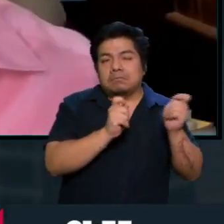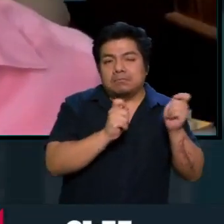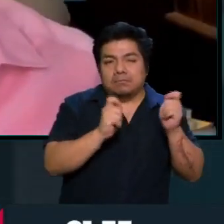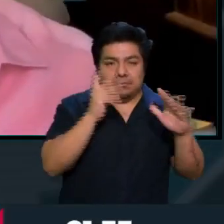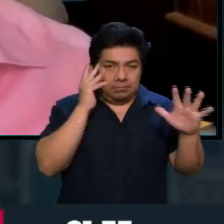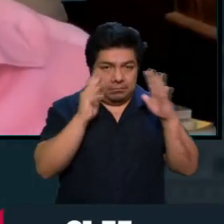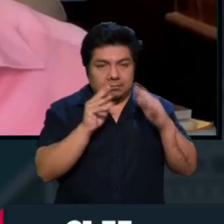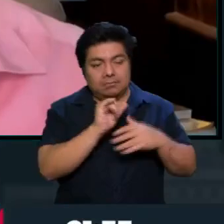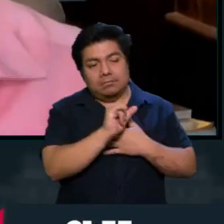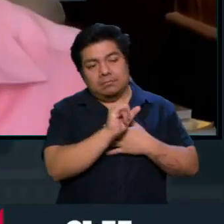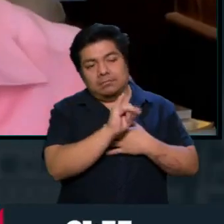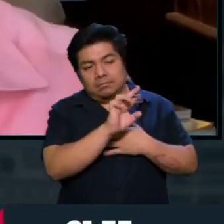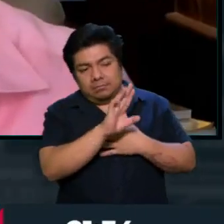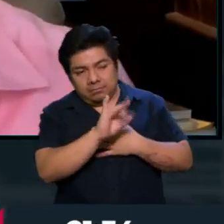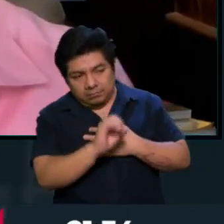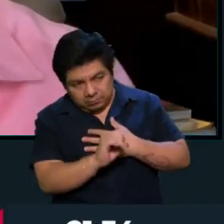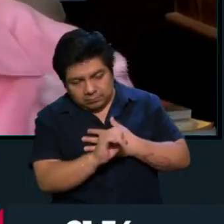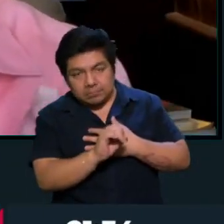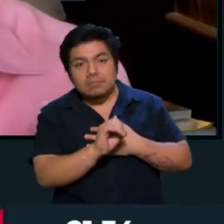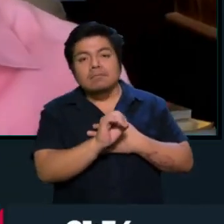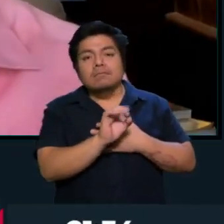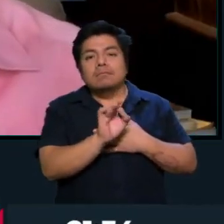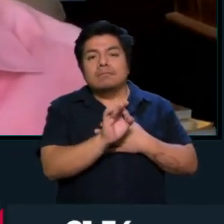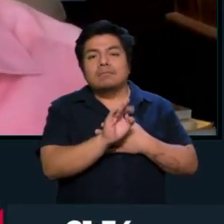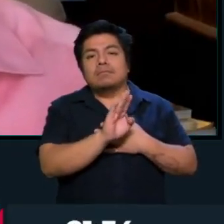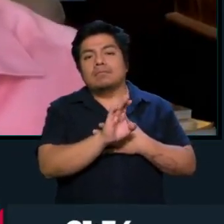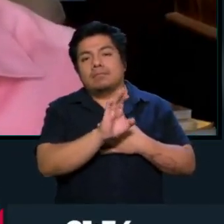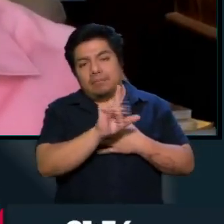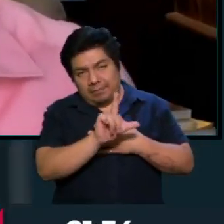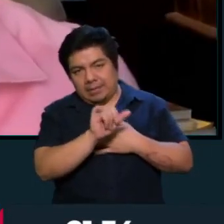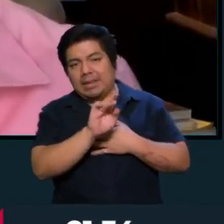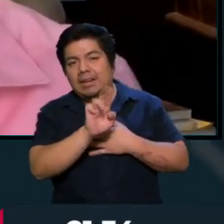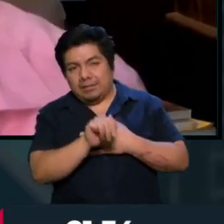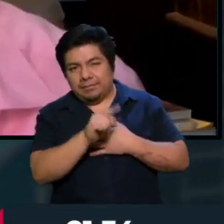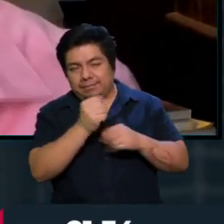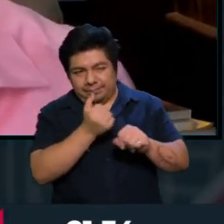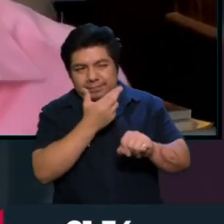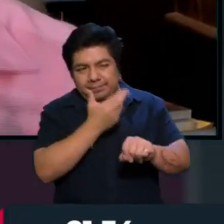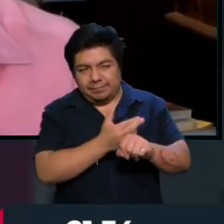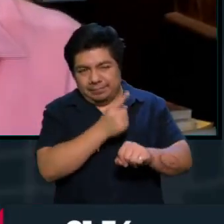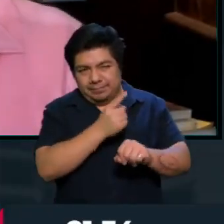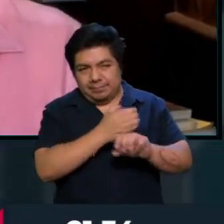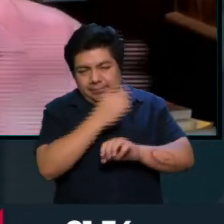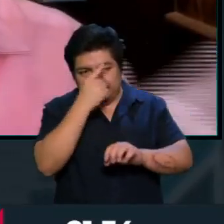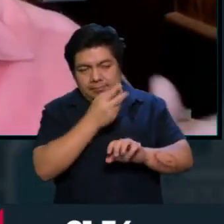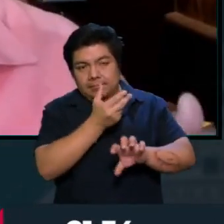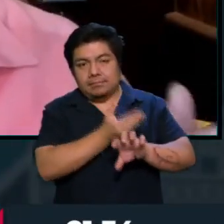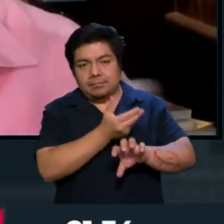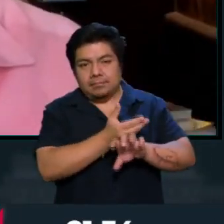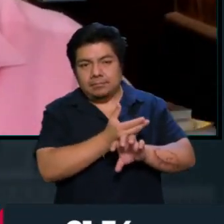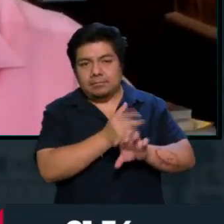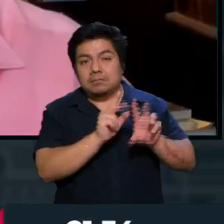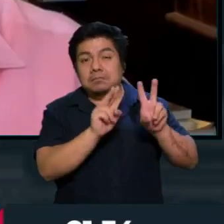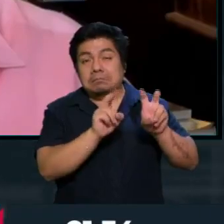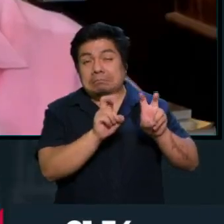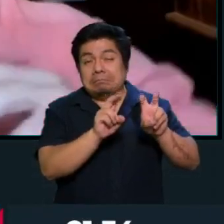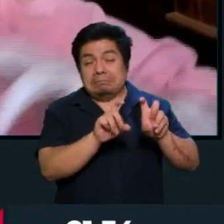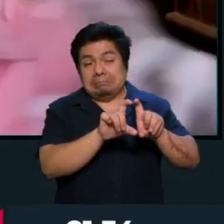rebeldes sirios, o como dijera Blinken, Anthony Blinken, el secretario de Estado de los Estados Unidos, los